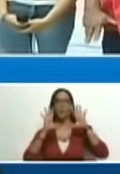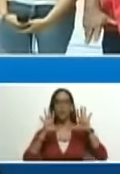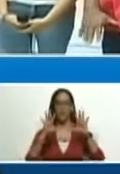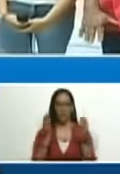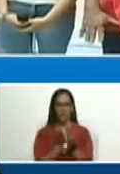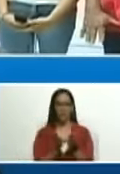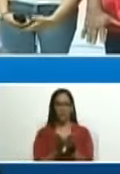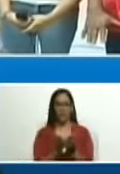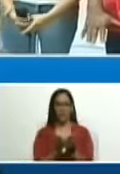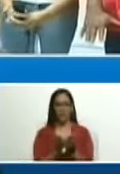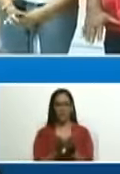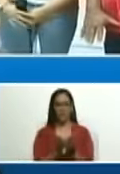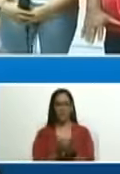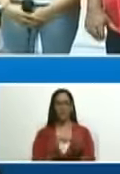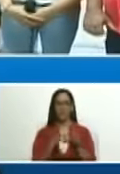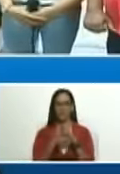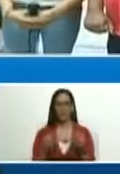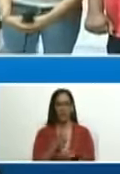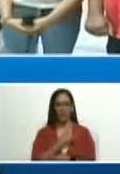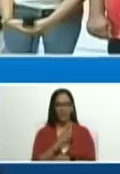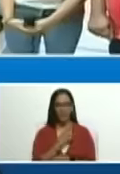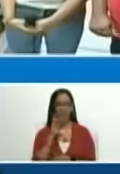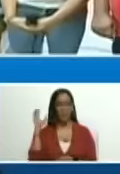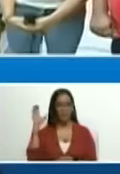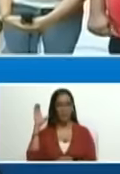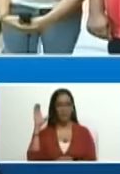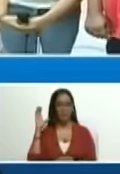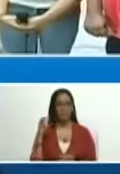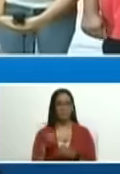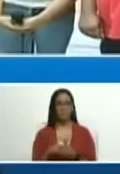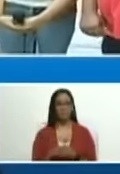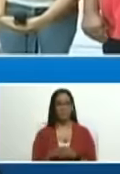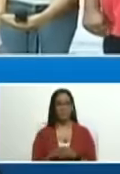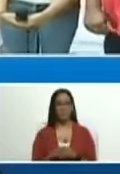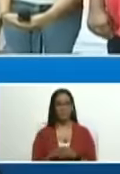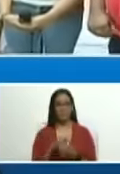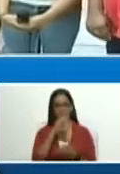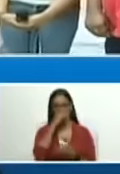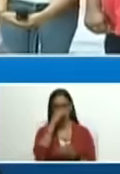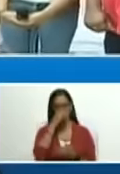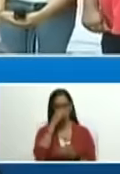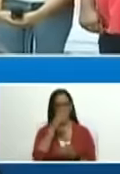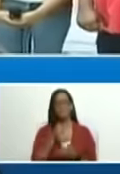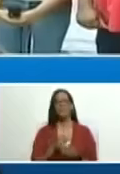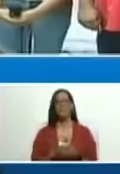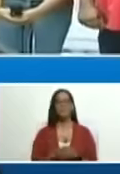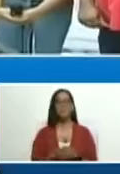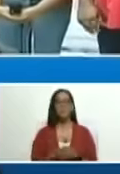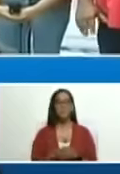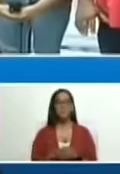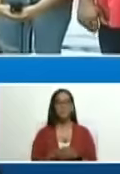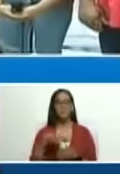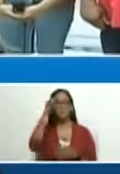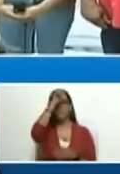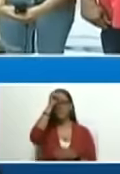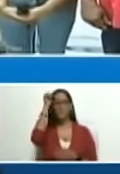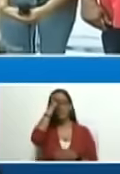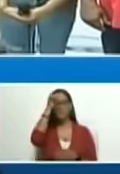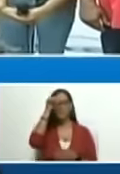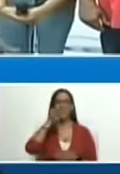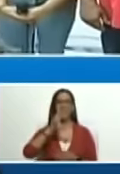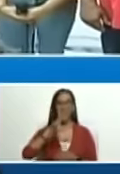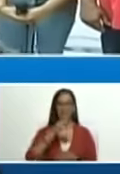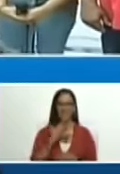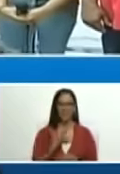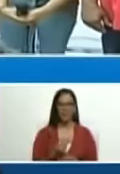estudiantes de todas las universidades del país para el domingo 3